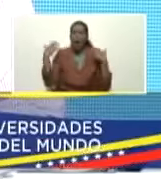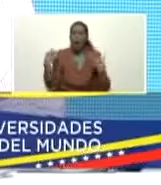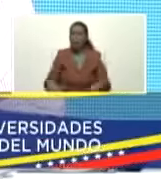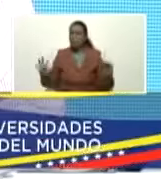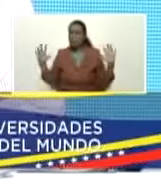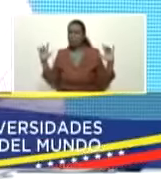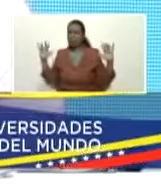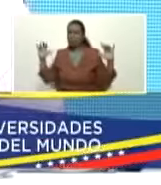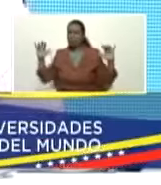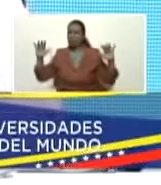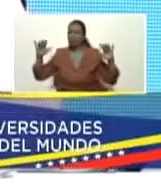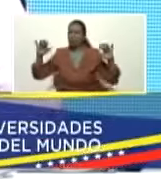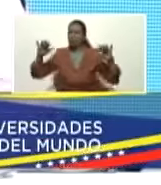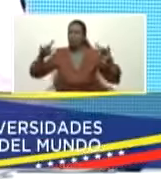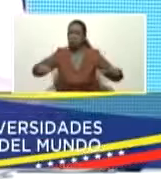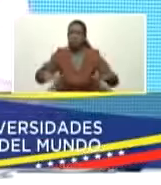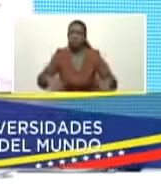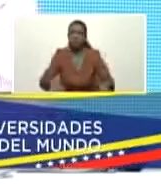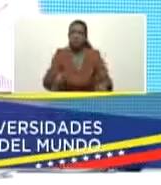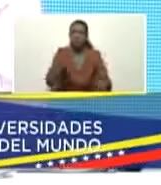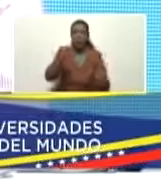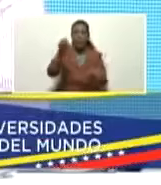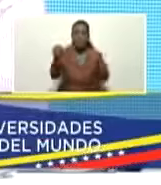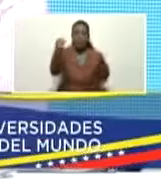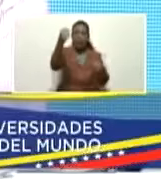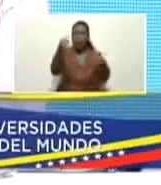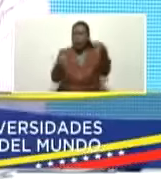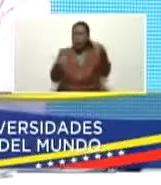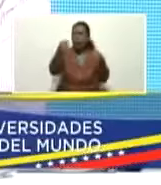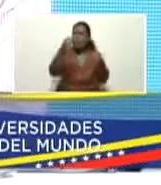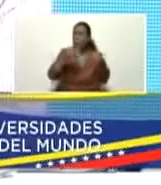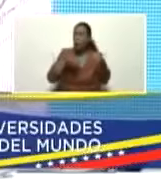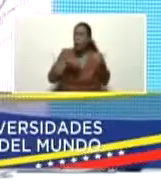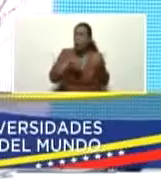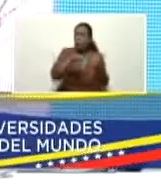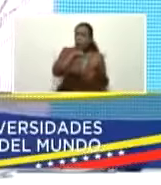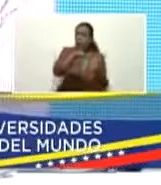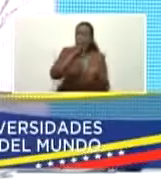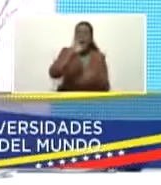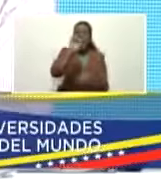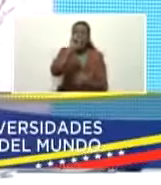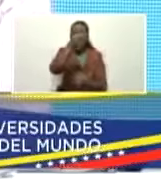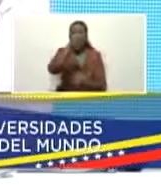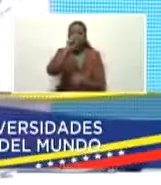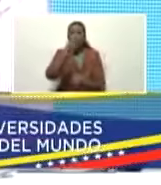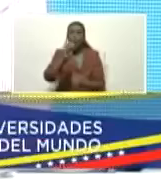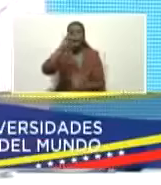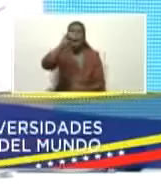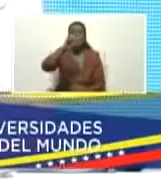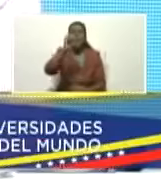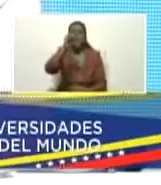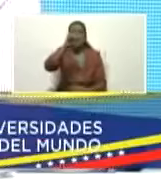impresionante. Nos metimos por Caño Manamo.